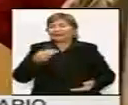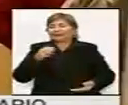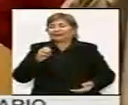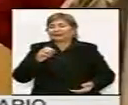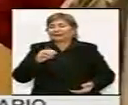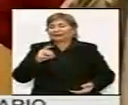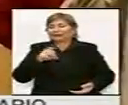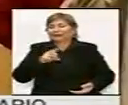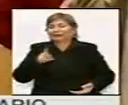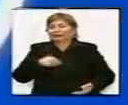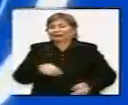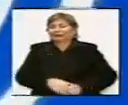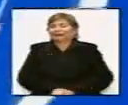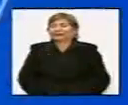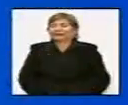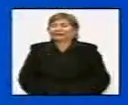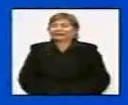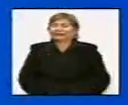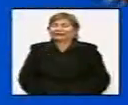Es.